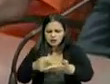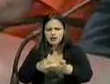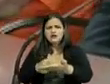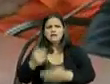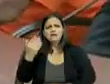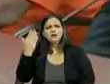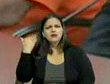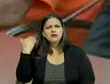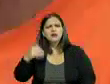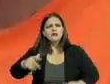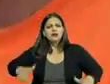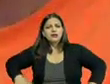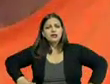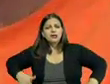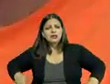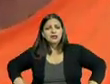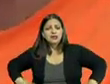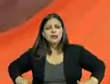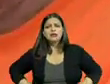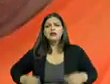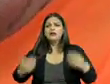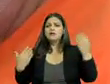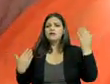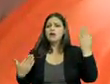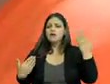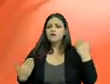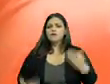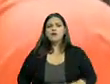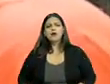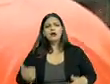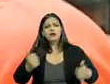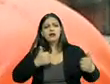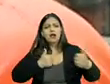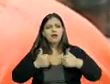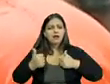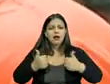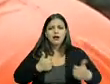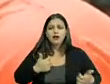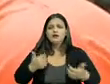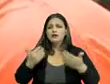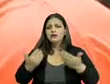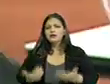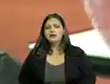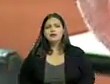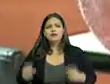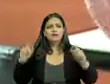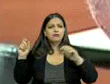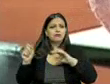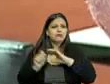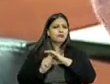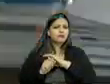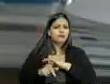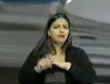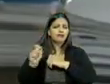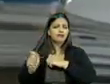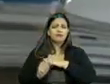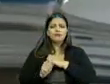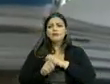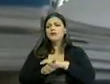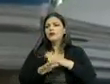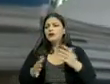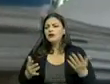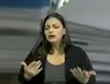en el 2017, en donde también se menciona al activista político Fernando Villavicencio. Desde